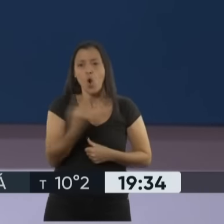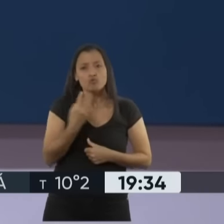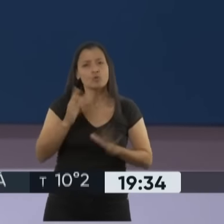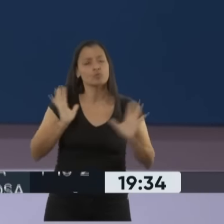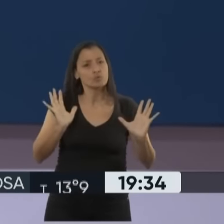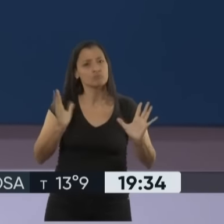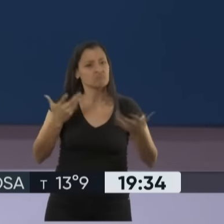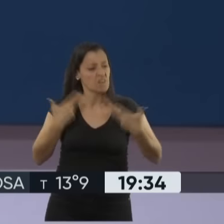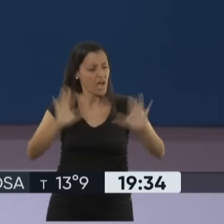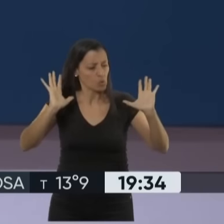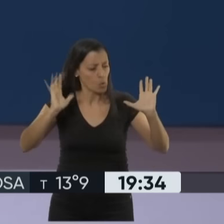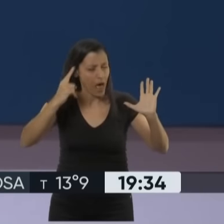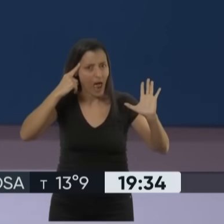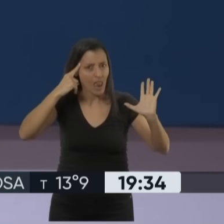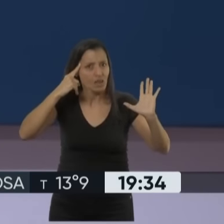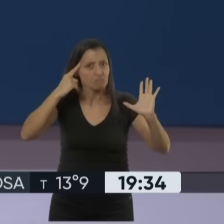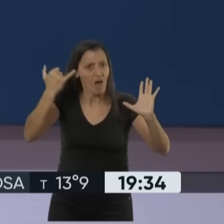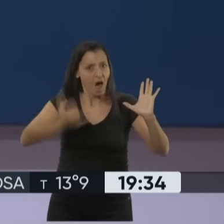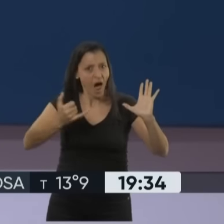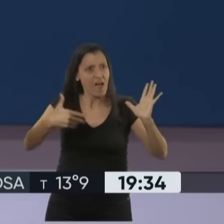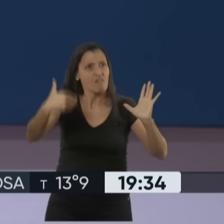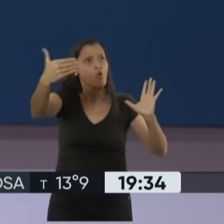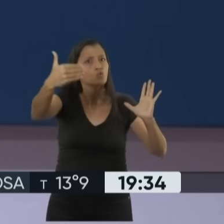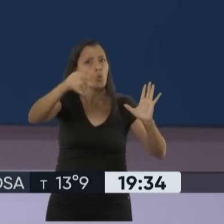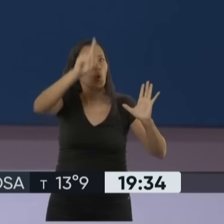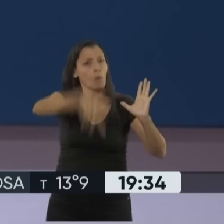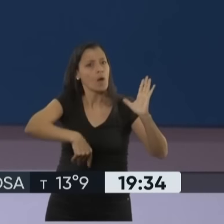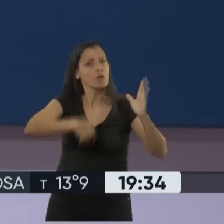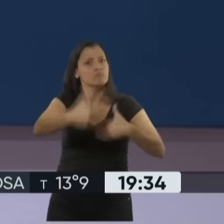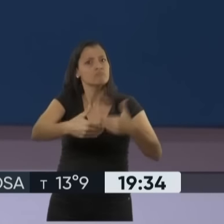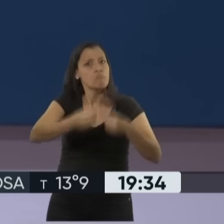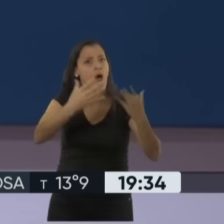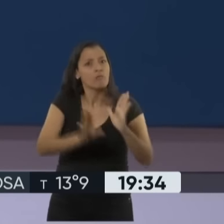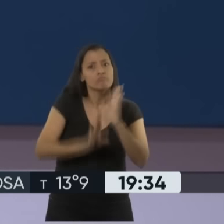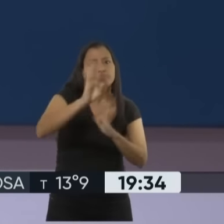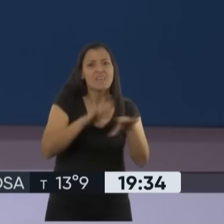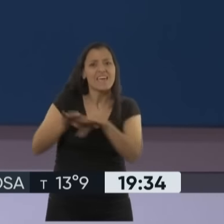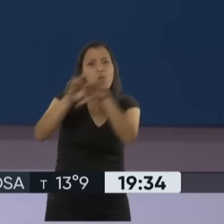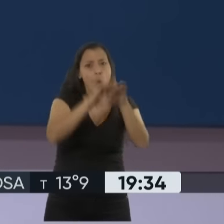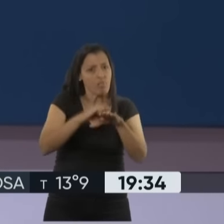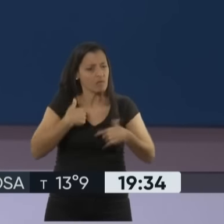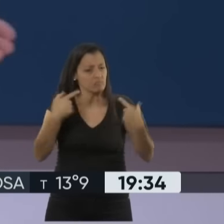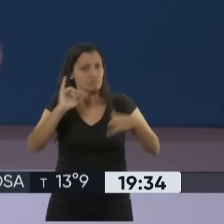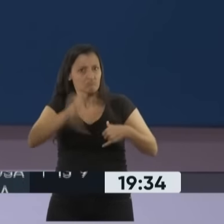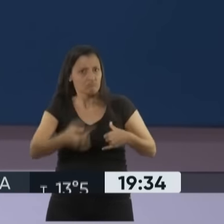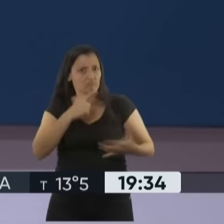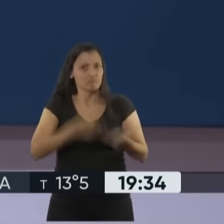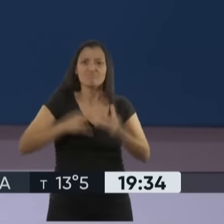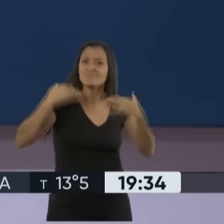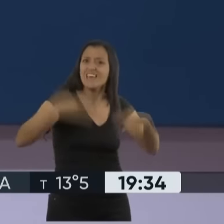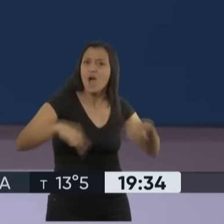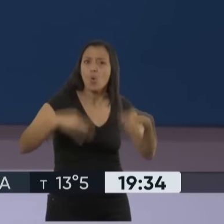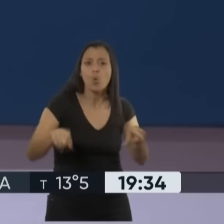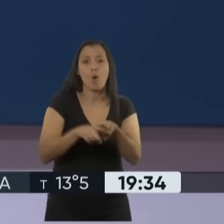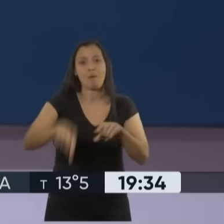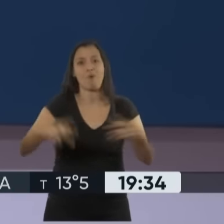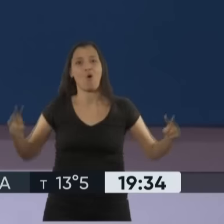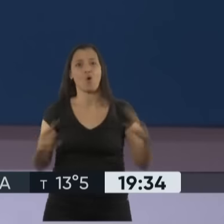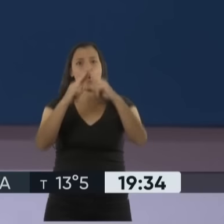natural pensar en la construcción de un futuro sostenible resiliente y equitativo como reza el lema de esta